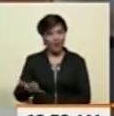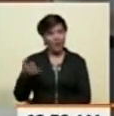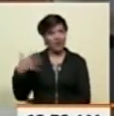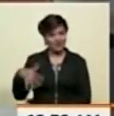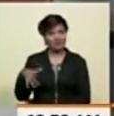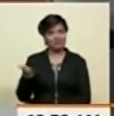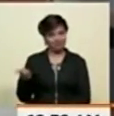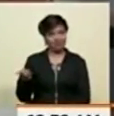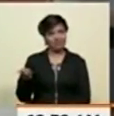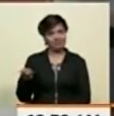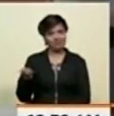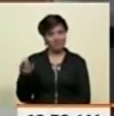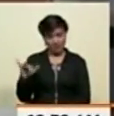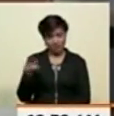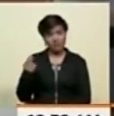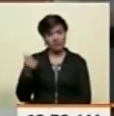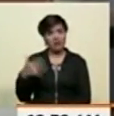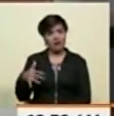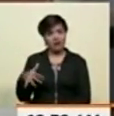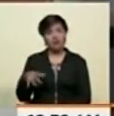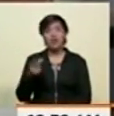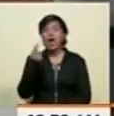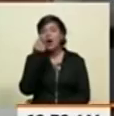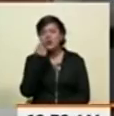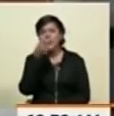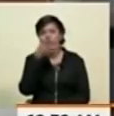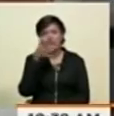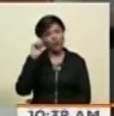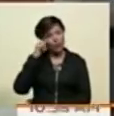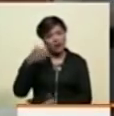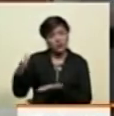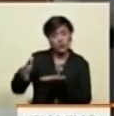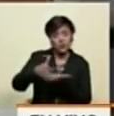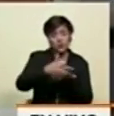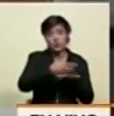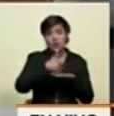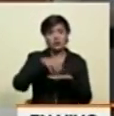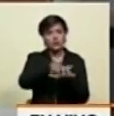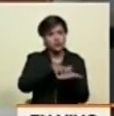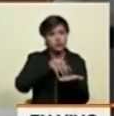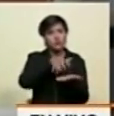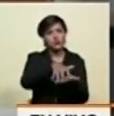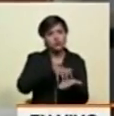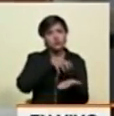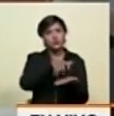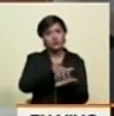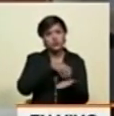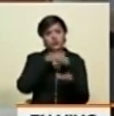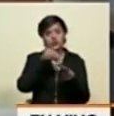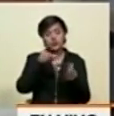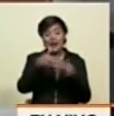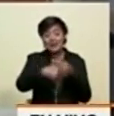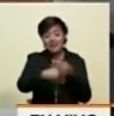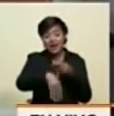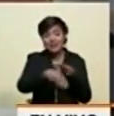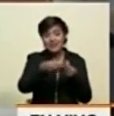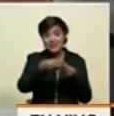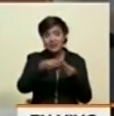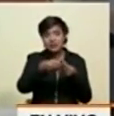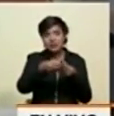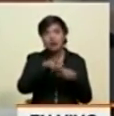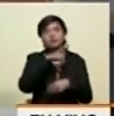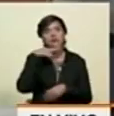bastante. Y ese arrocito que raspaban para que no quedara amarillito y quedara pulito y caía harinita, esa harinita hace una tremenda